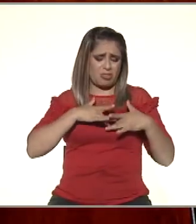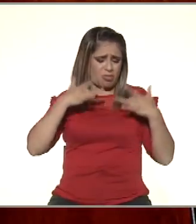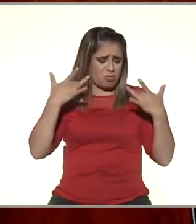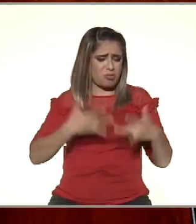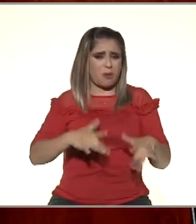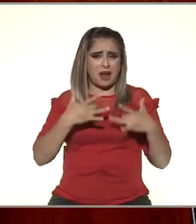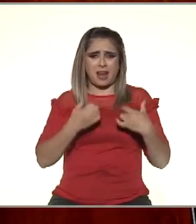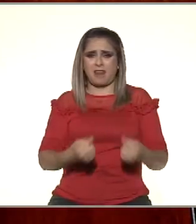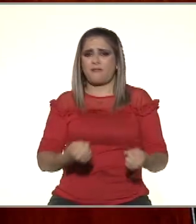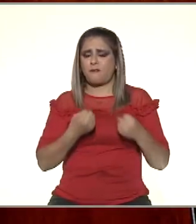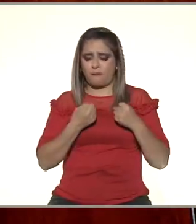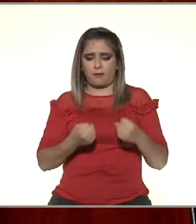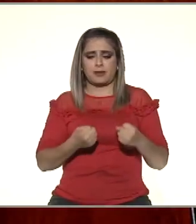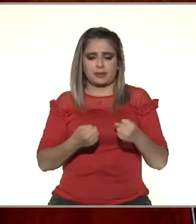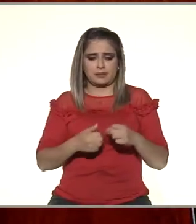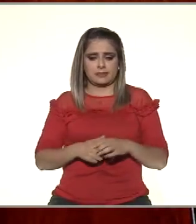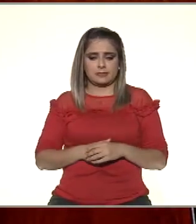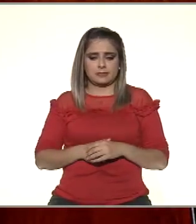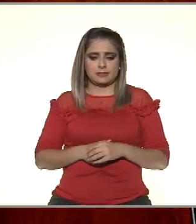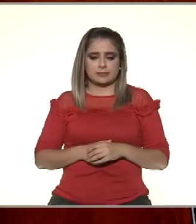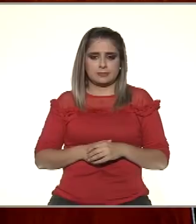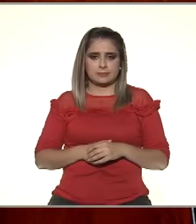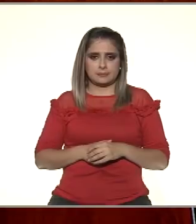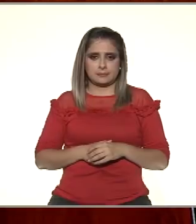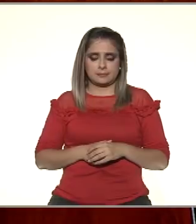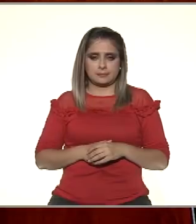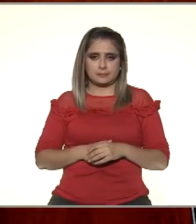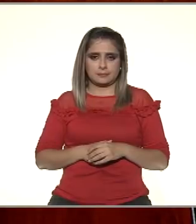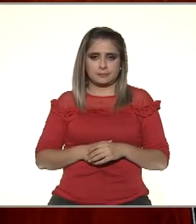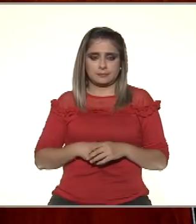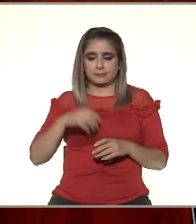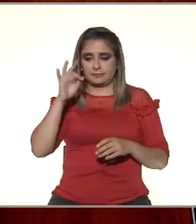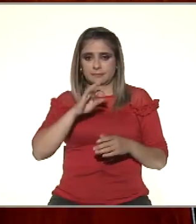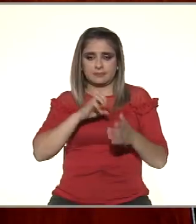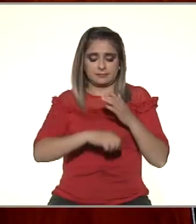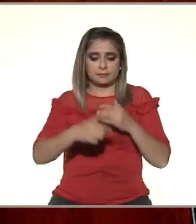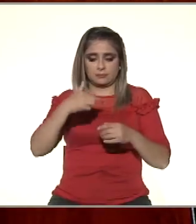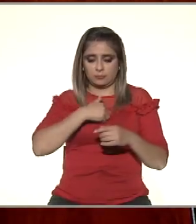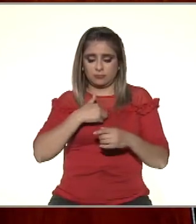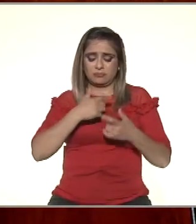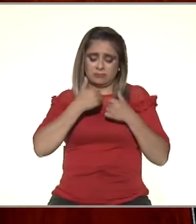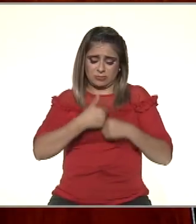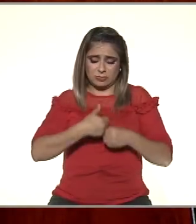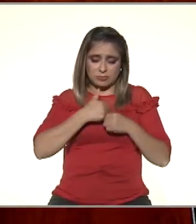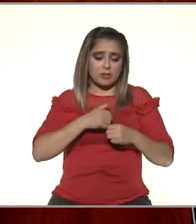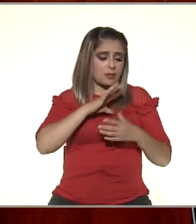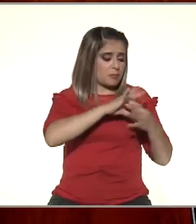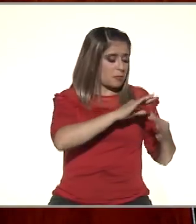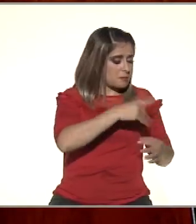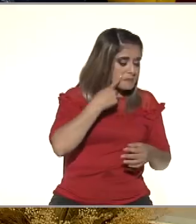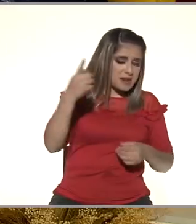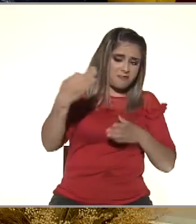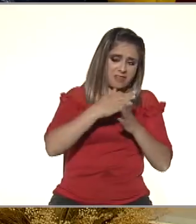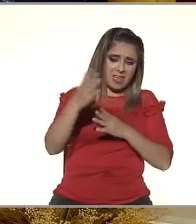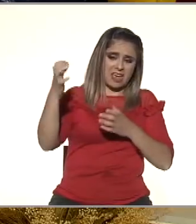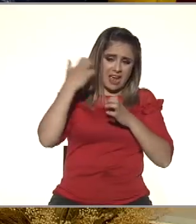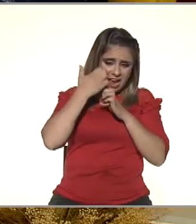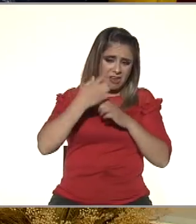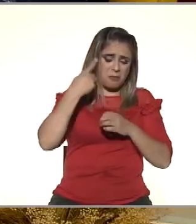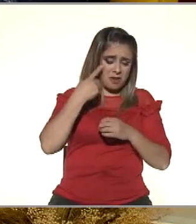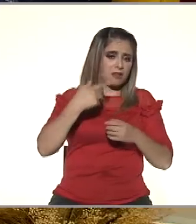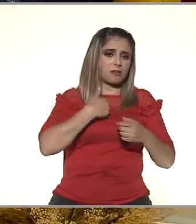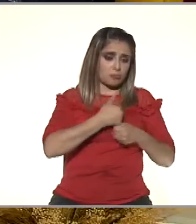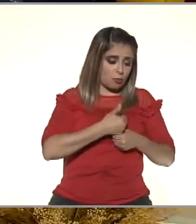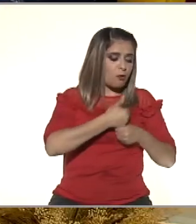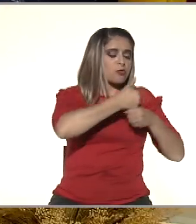¿sí?, en diferentes lados. Si yo les cuento esto, no solamente me cortó a mí, le estoy cortando a ella. ¿Sí? Entonces, por eso es que no hay que hacerlo, por eso hay